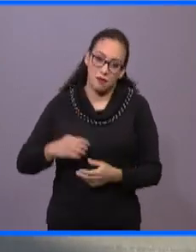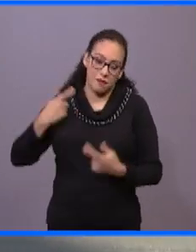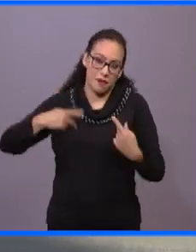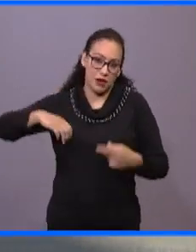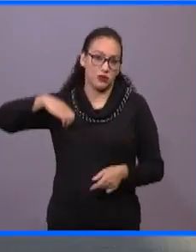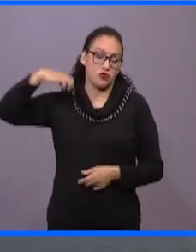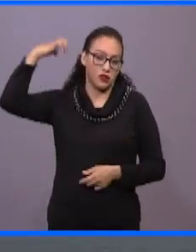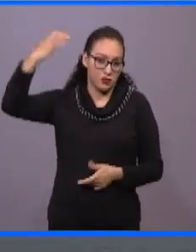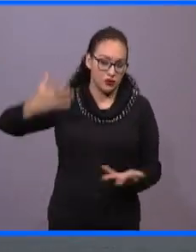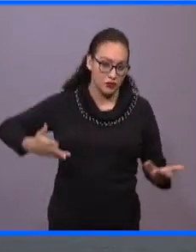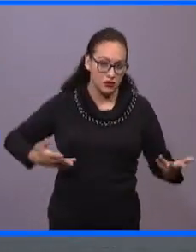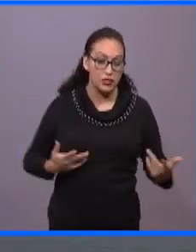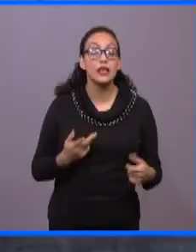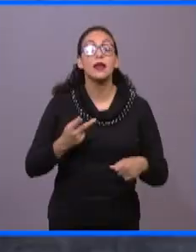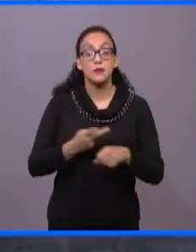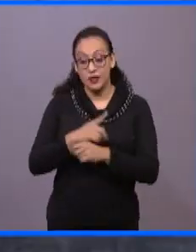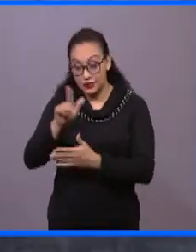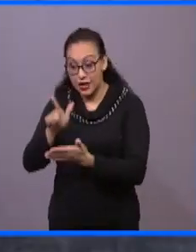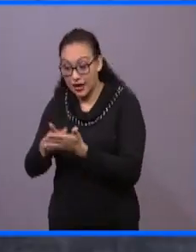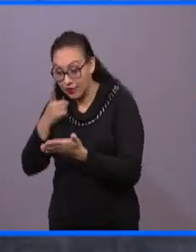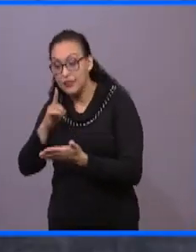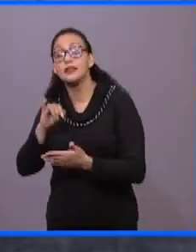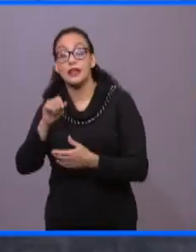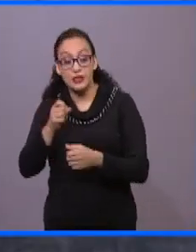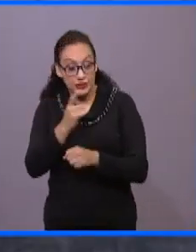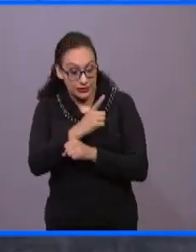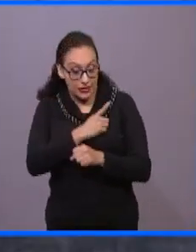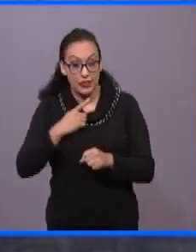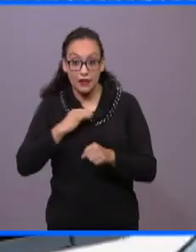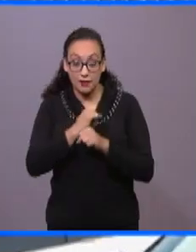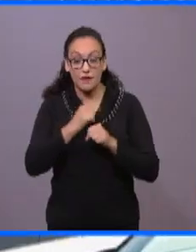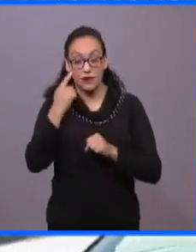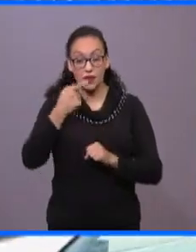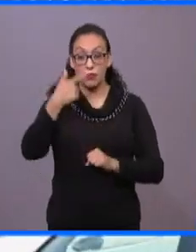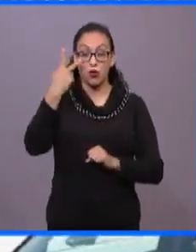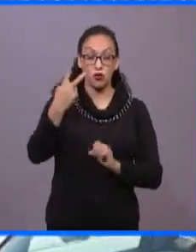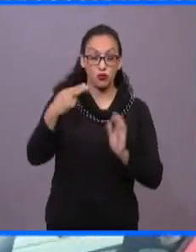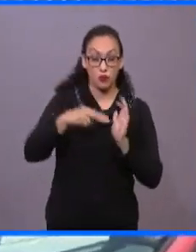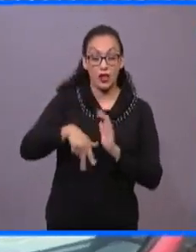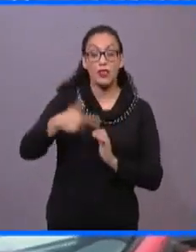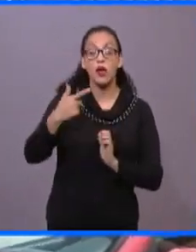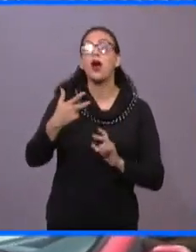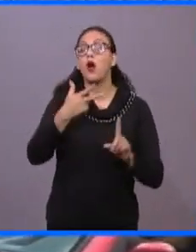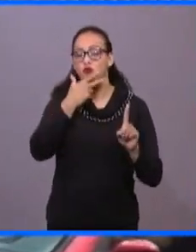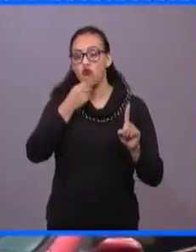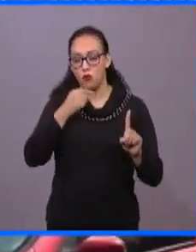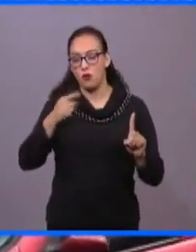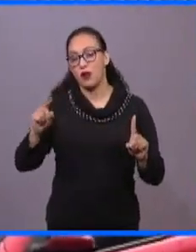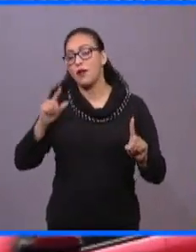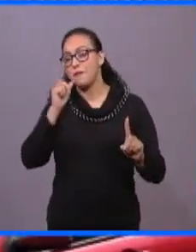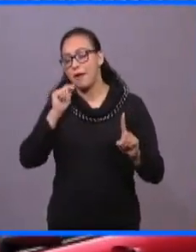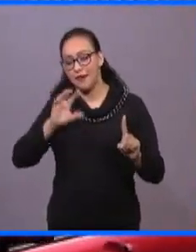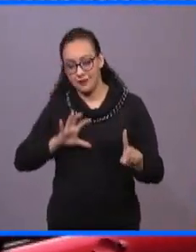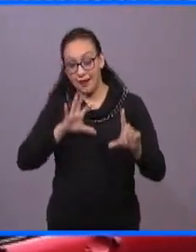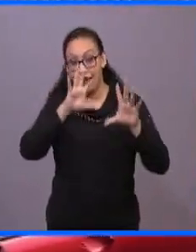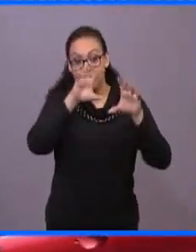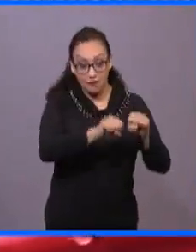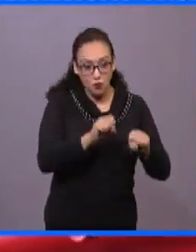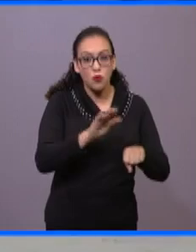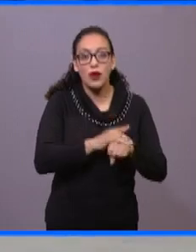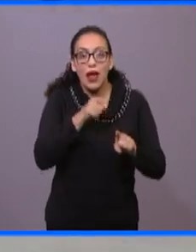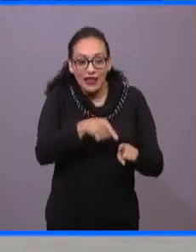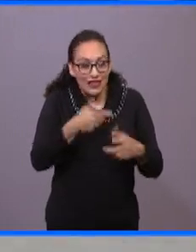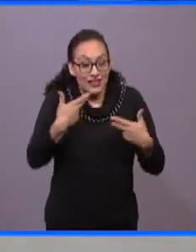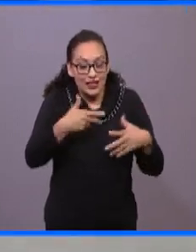contra la Tortura son vinculantes. El caso inició en 2012, cuando un hombre fue detenido en flagrancia por elementos de la entonces Policía Federal en